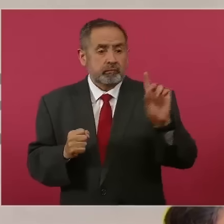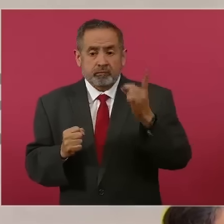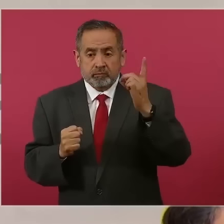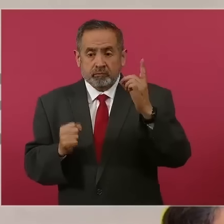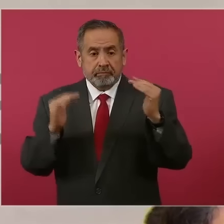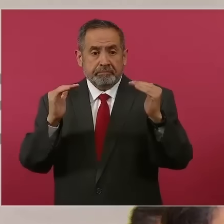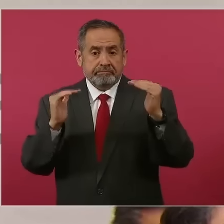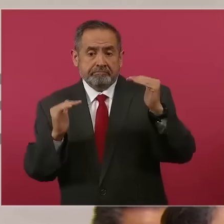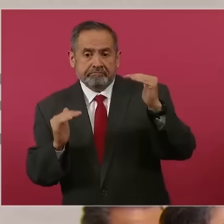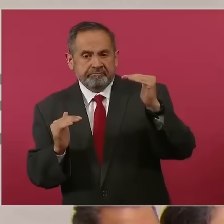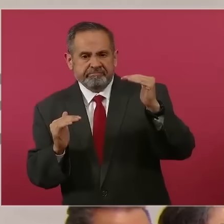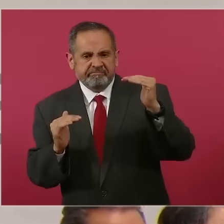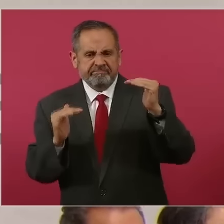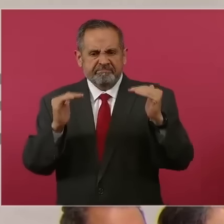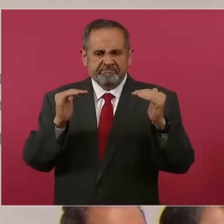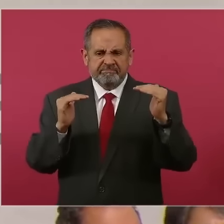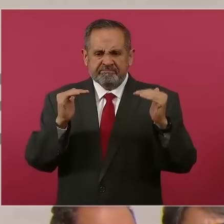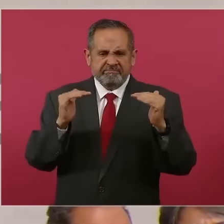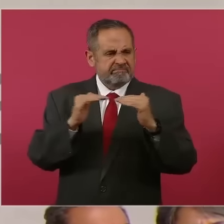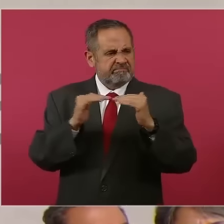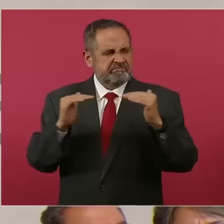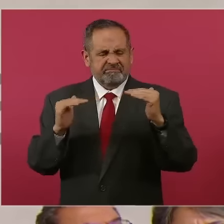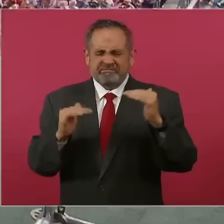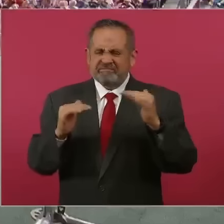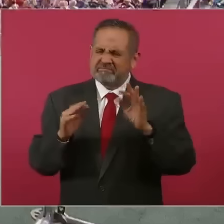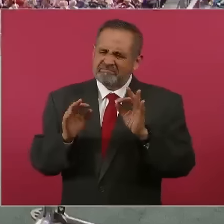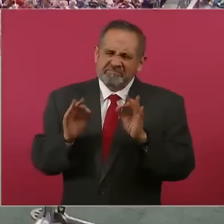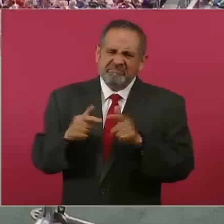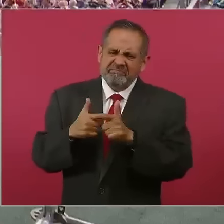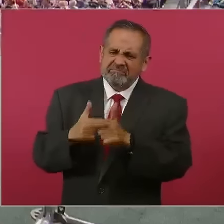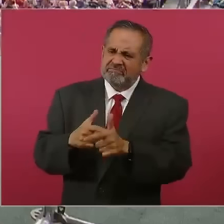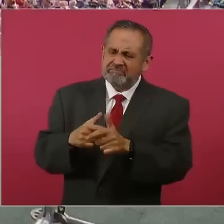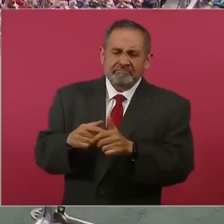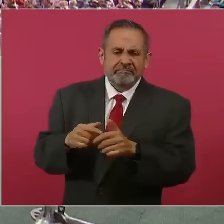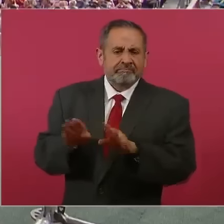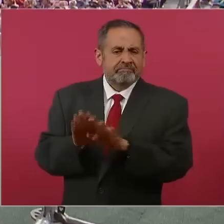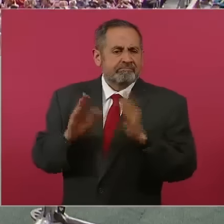mundo con relación al dólar.